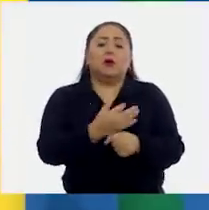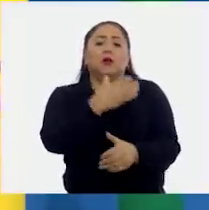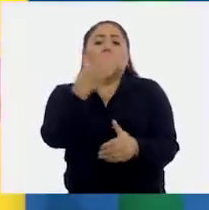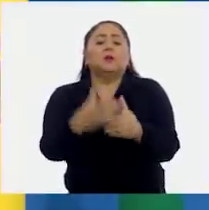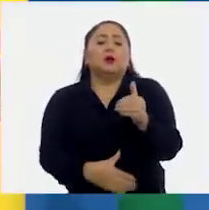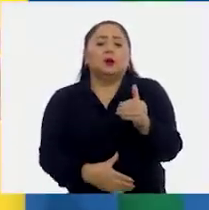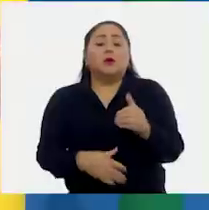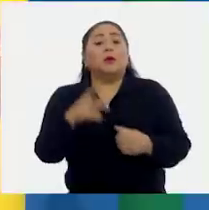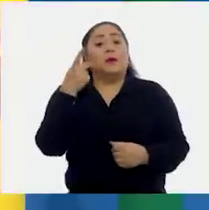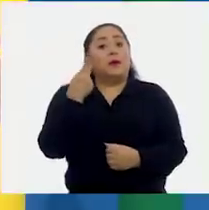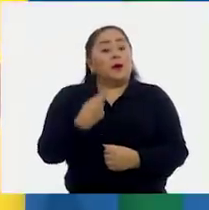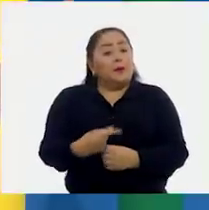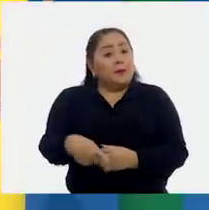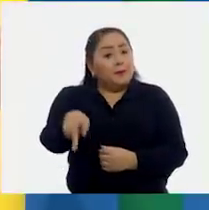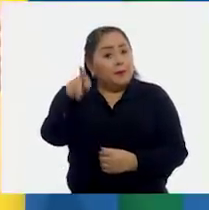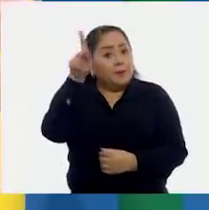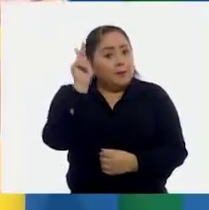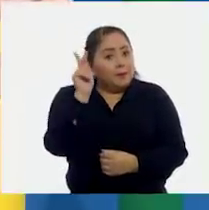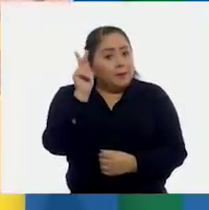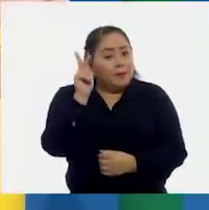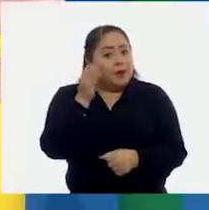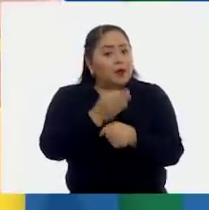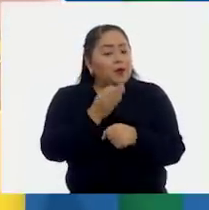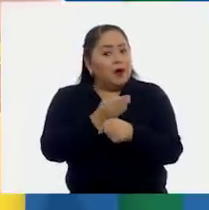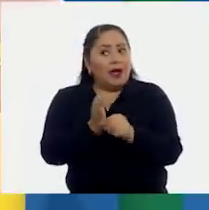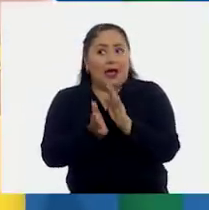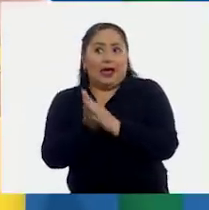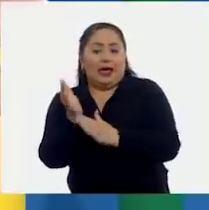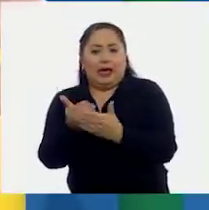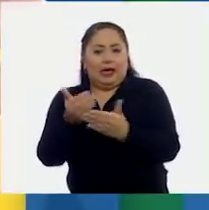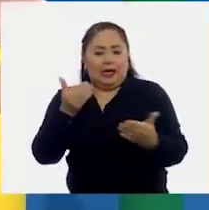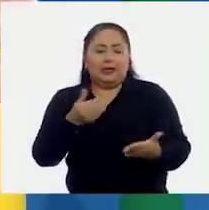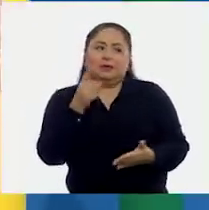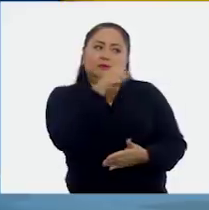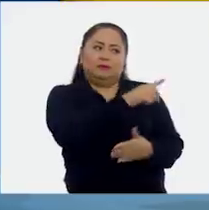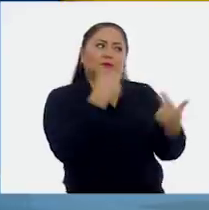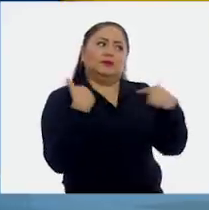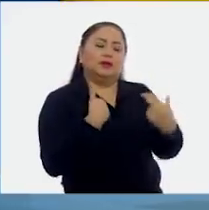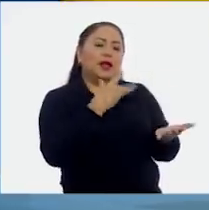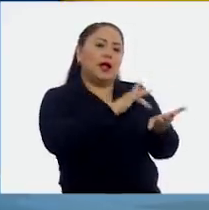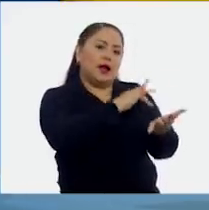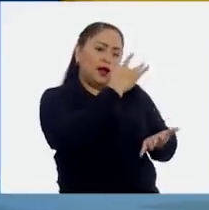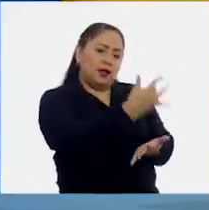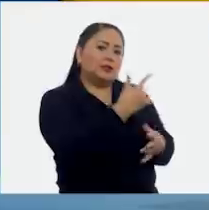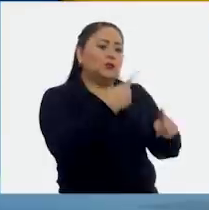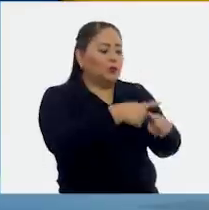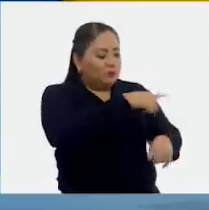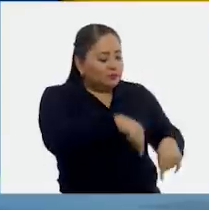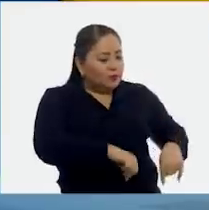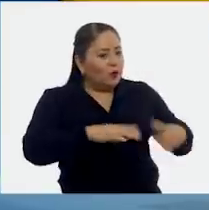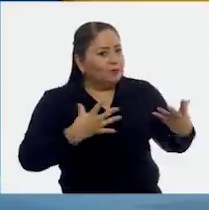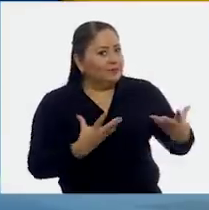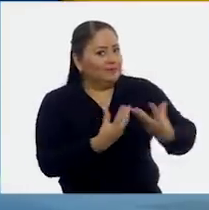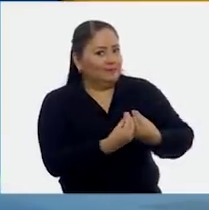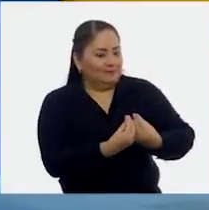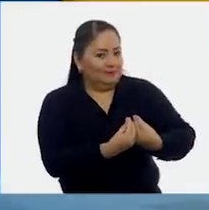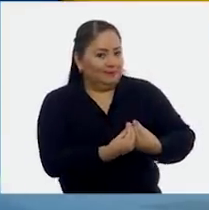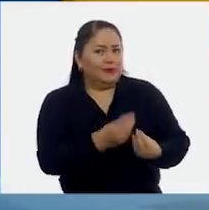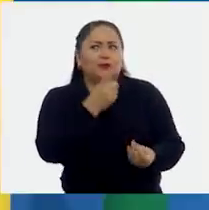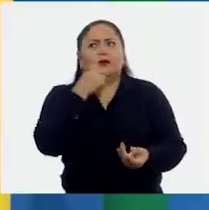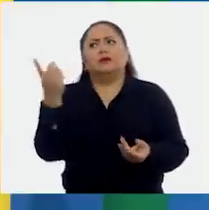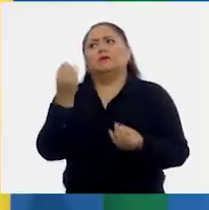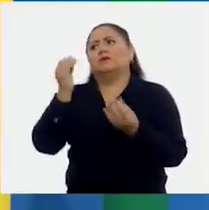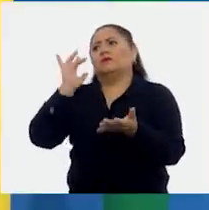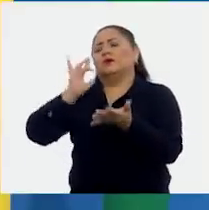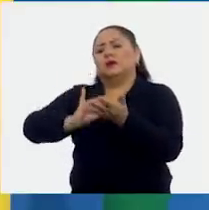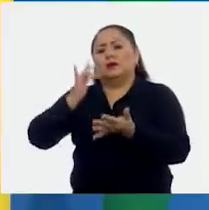terminado, pero nos vamos antes dándole las gracias a la maestra Lisset Maya por estar con nosotros. Gracias. Muchas